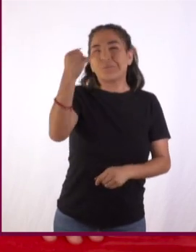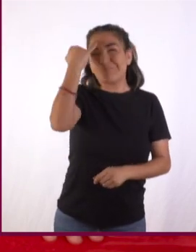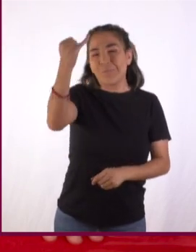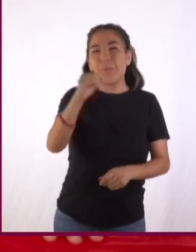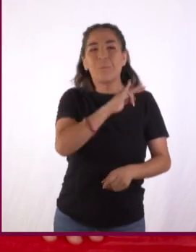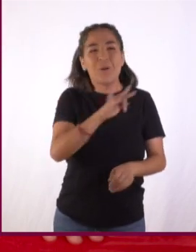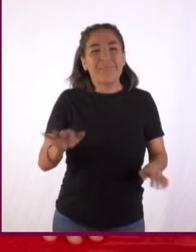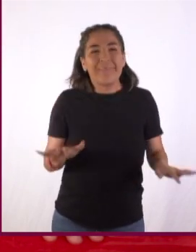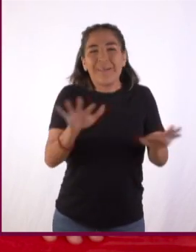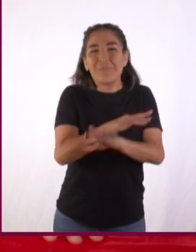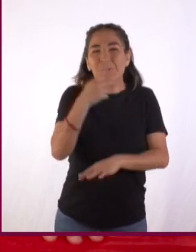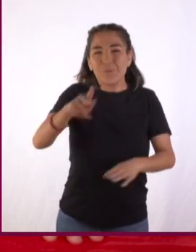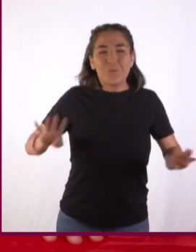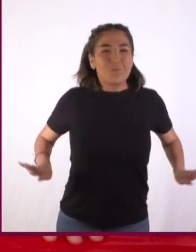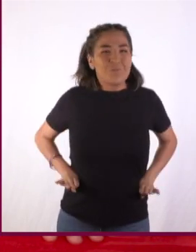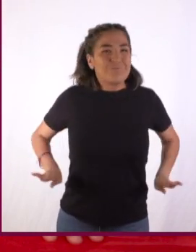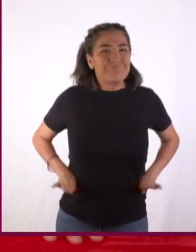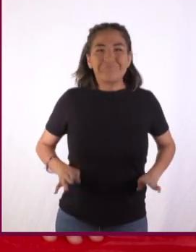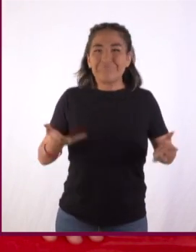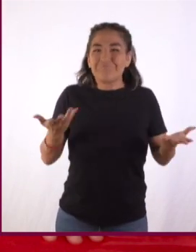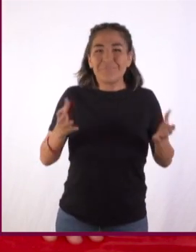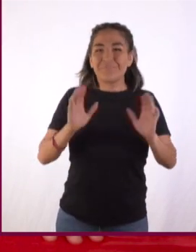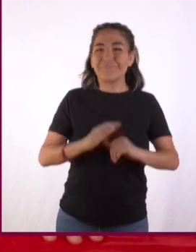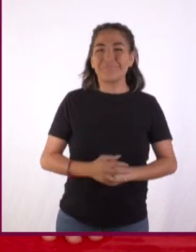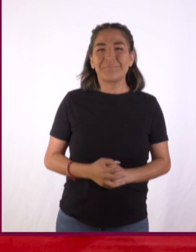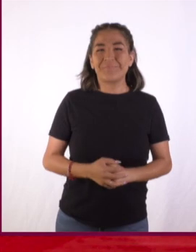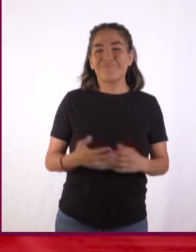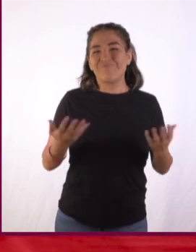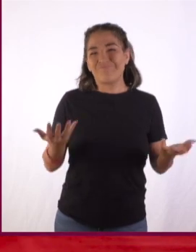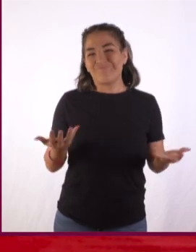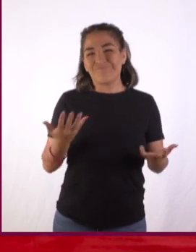qué estímulo se te ocurre a ti que cambió una propiedad física tuya?